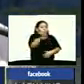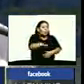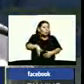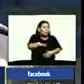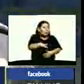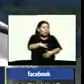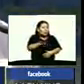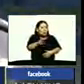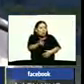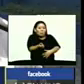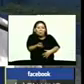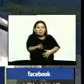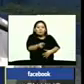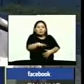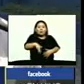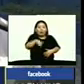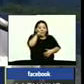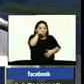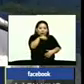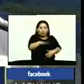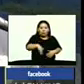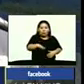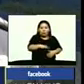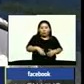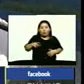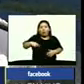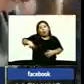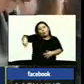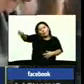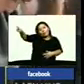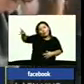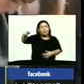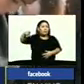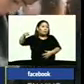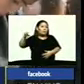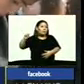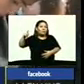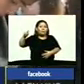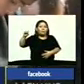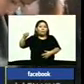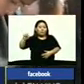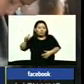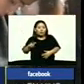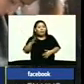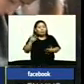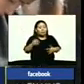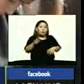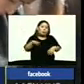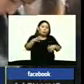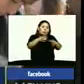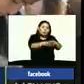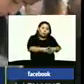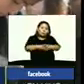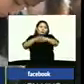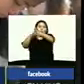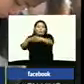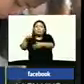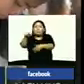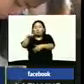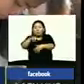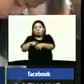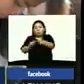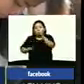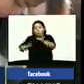o de estos pandilleros que delinquen en la zona de la Popotlán, de Apopa. Se espera que en las próximas horas los detenidos sean puestos a la orden de las